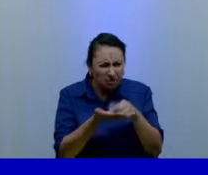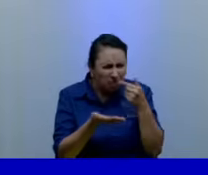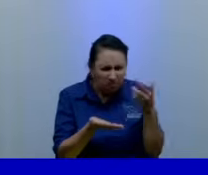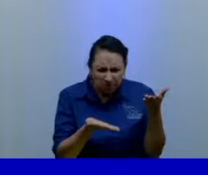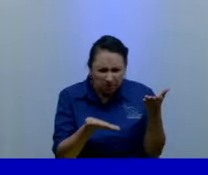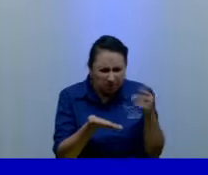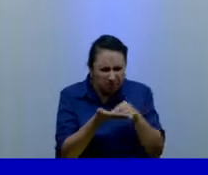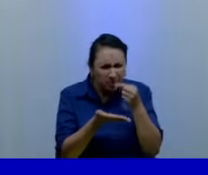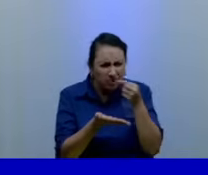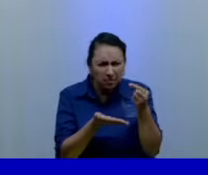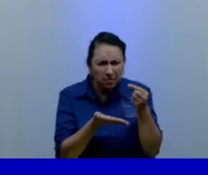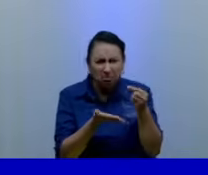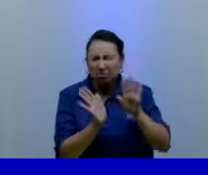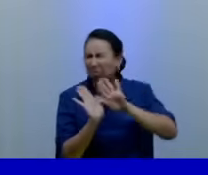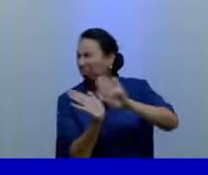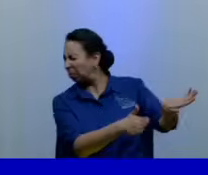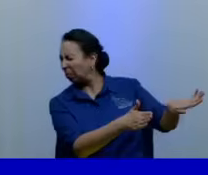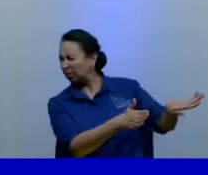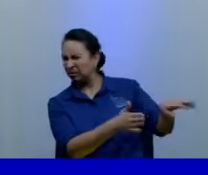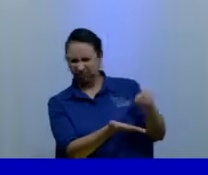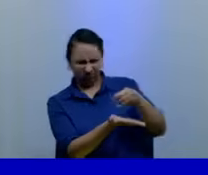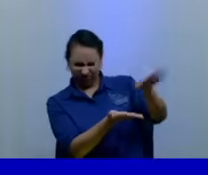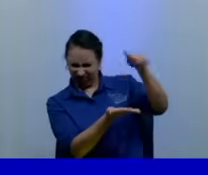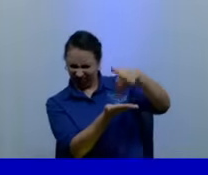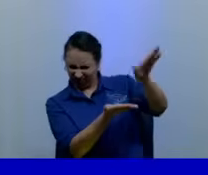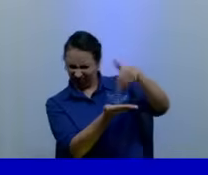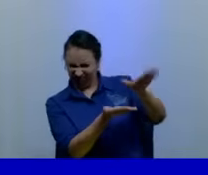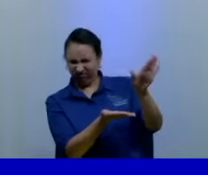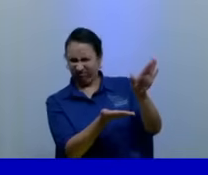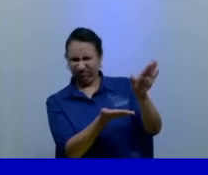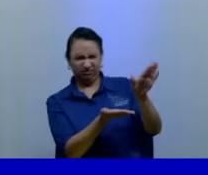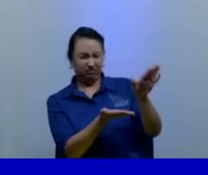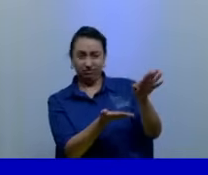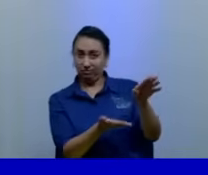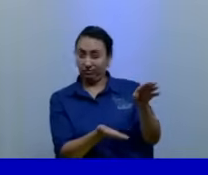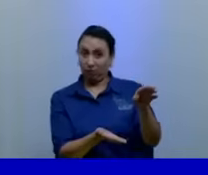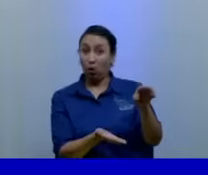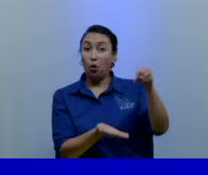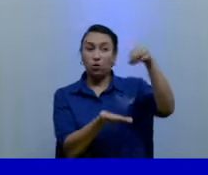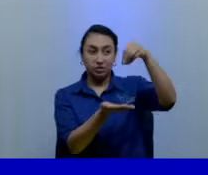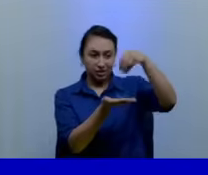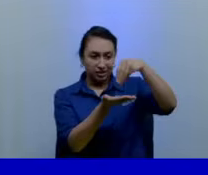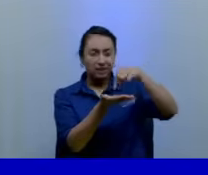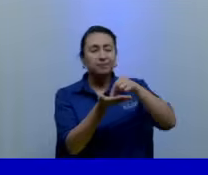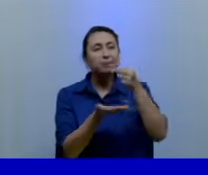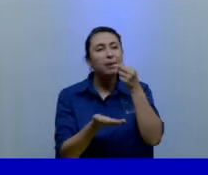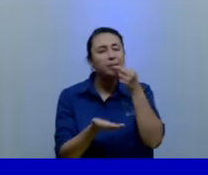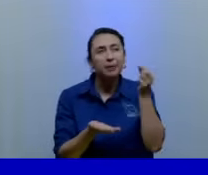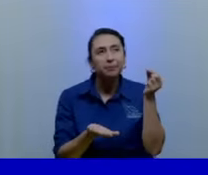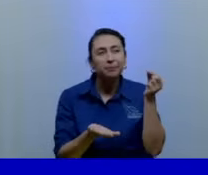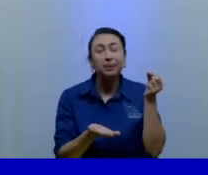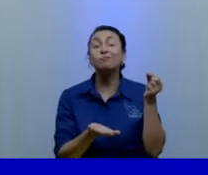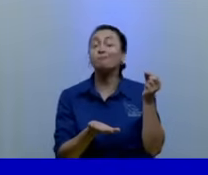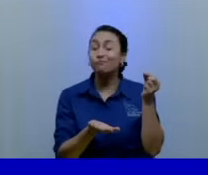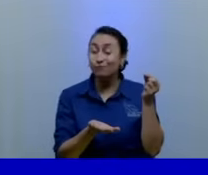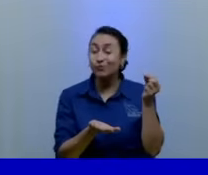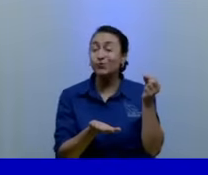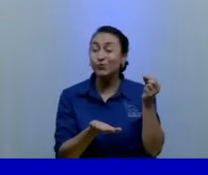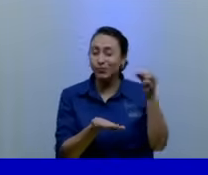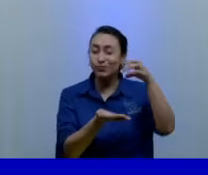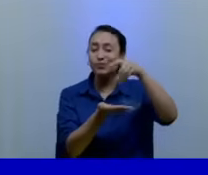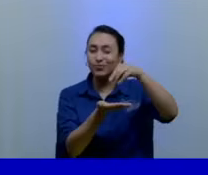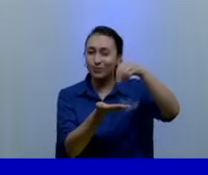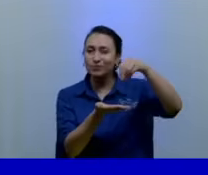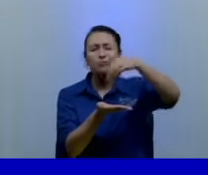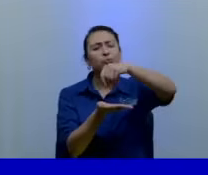sirve, sino para ser echada afuera y pisoteada por los hombres. Ese ya